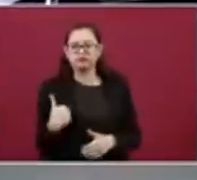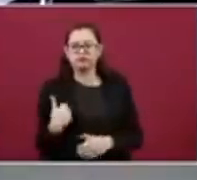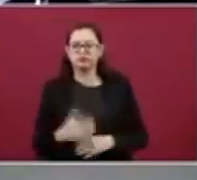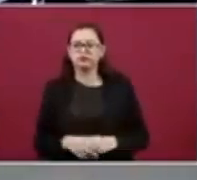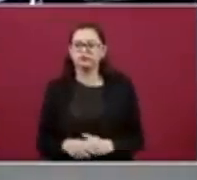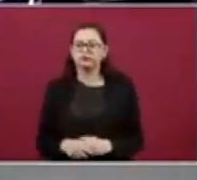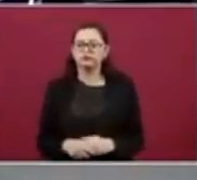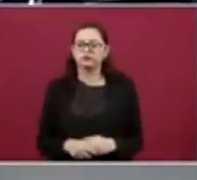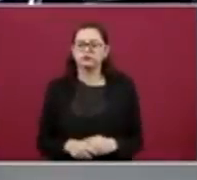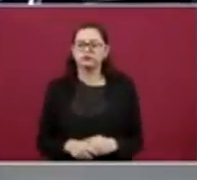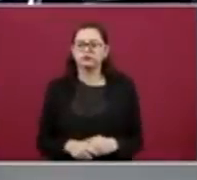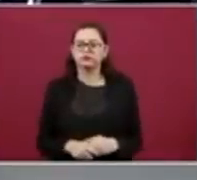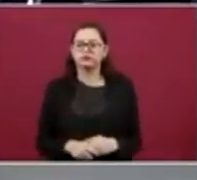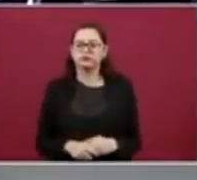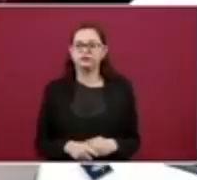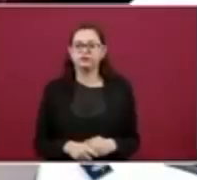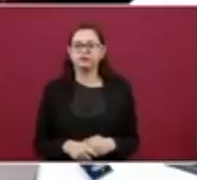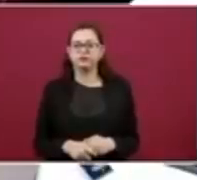De